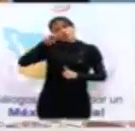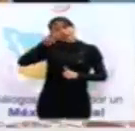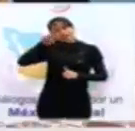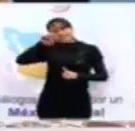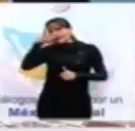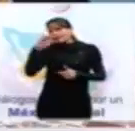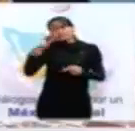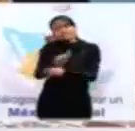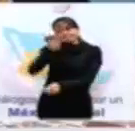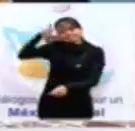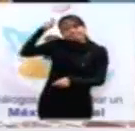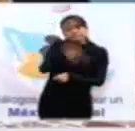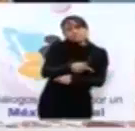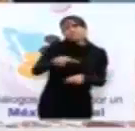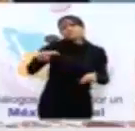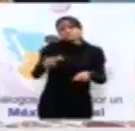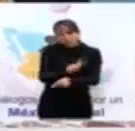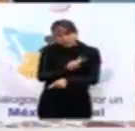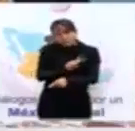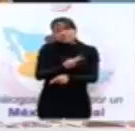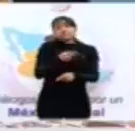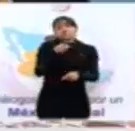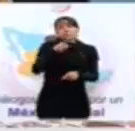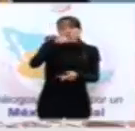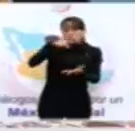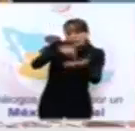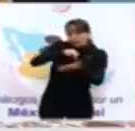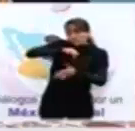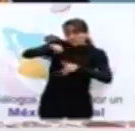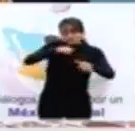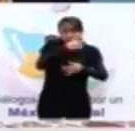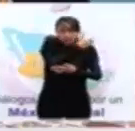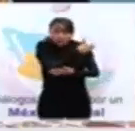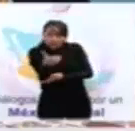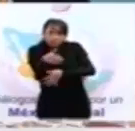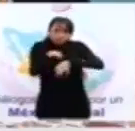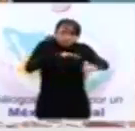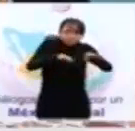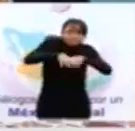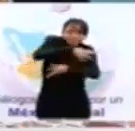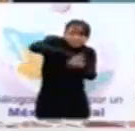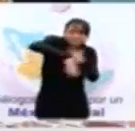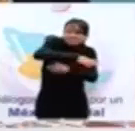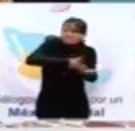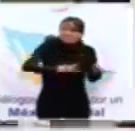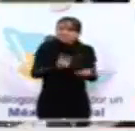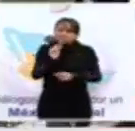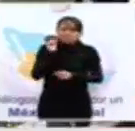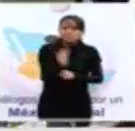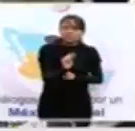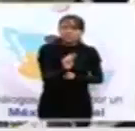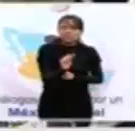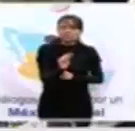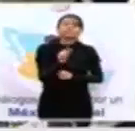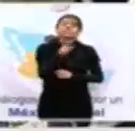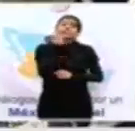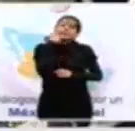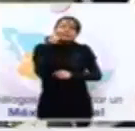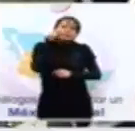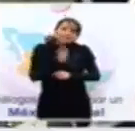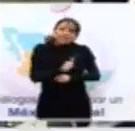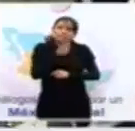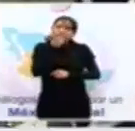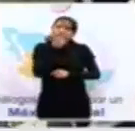diferentes cosas. Por ejemplo, una muy baja productividad en áreas rurales, en el campo, sobre